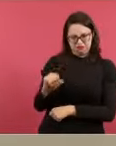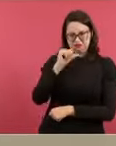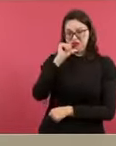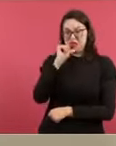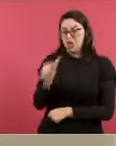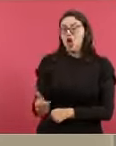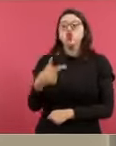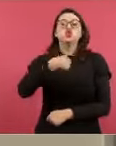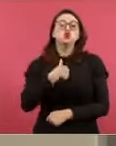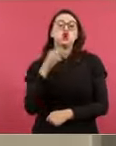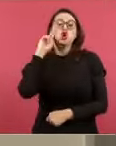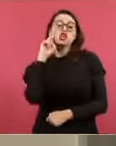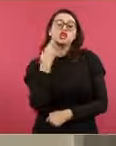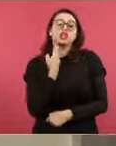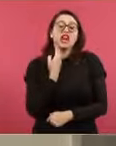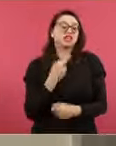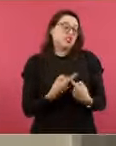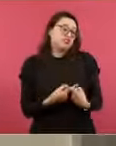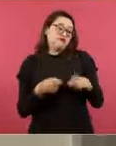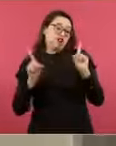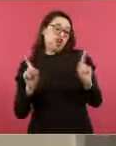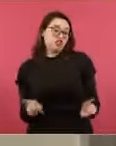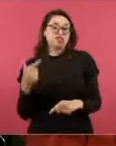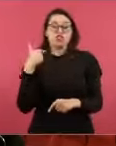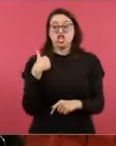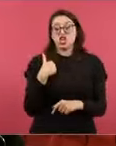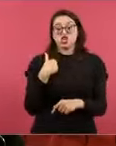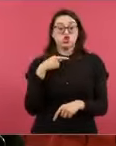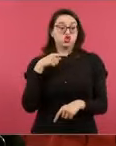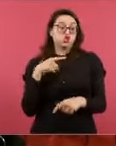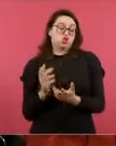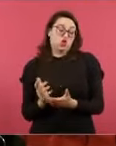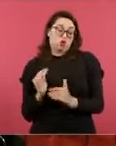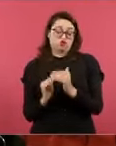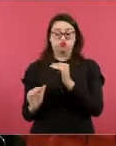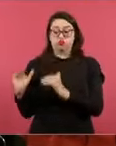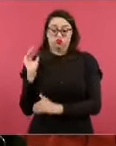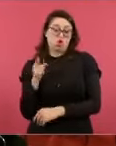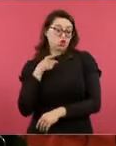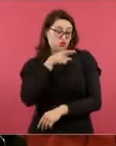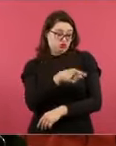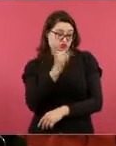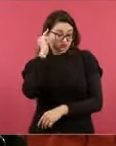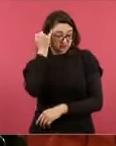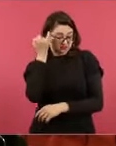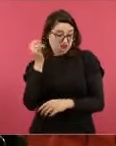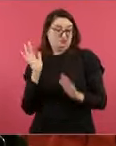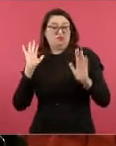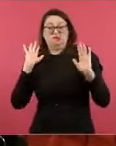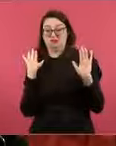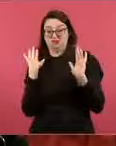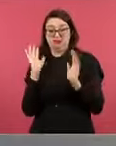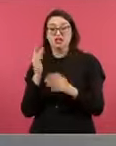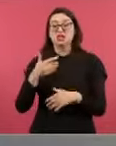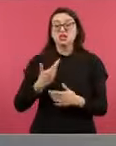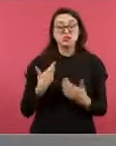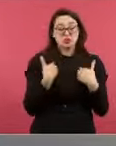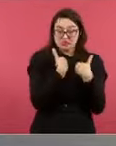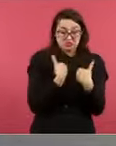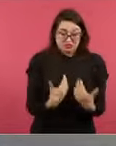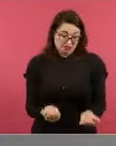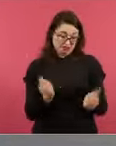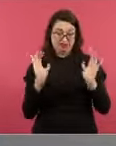mestizo, tú ya eras sambo, tú eras un salta para atrás y tú, pues ni te entiendo, ¿no? Si se revisan a